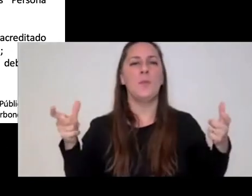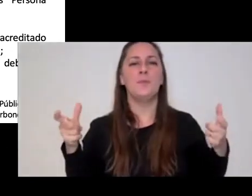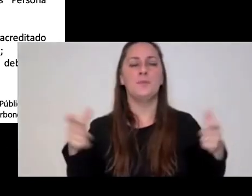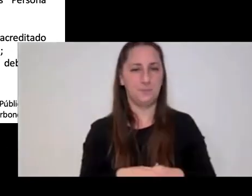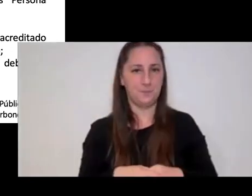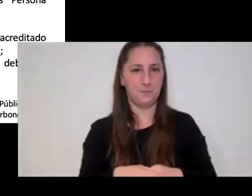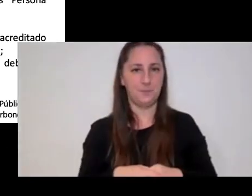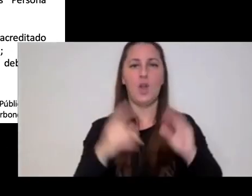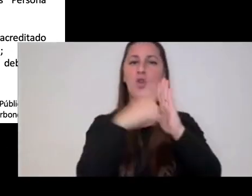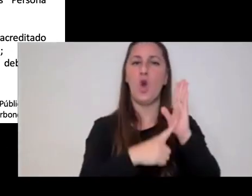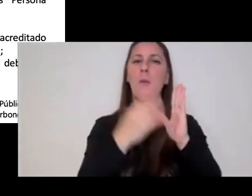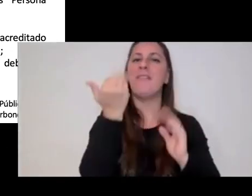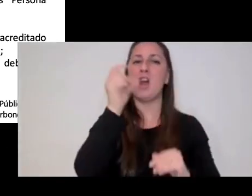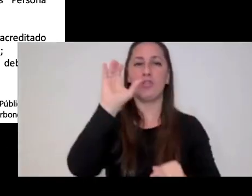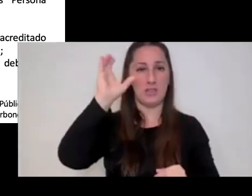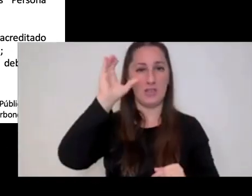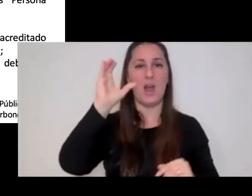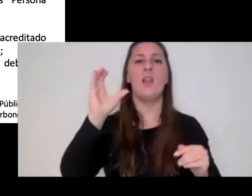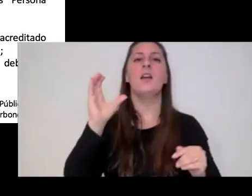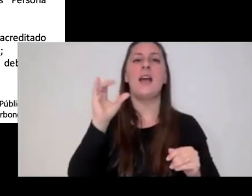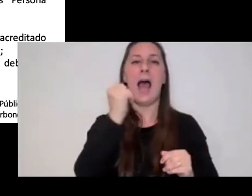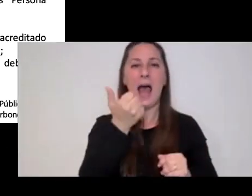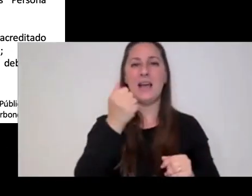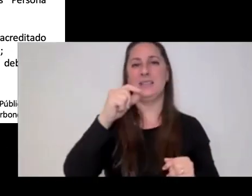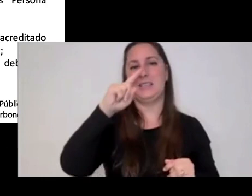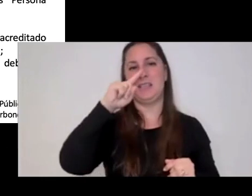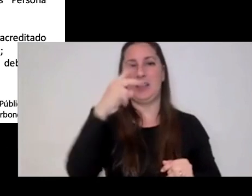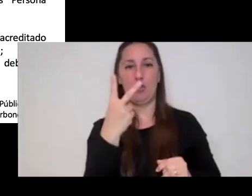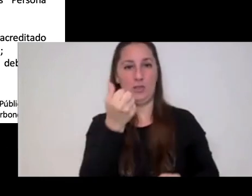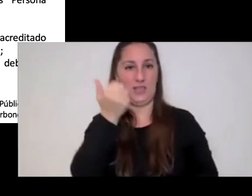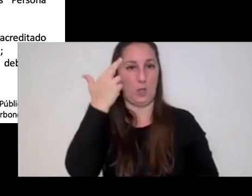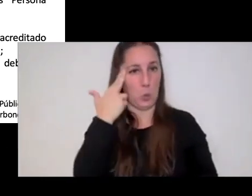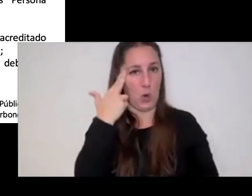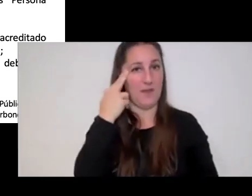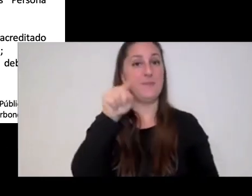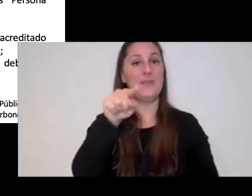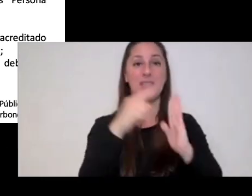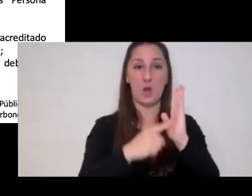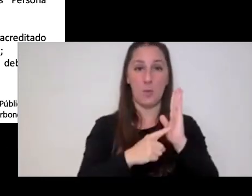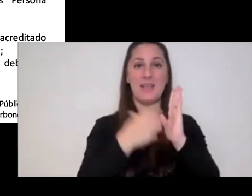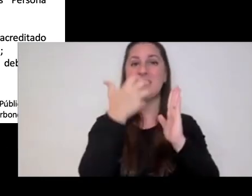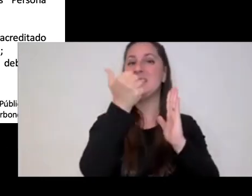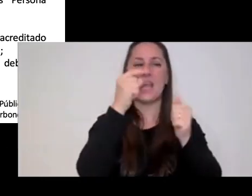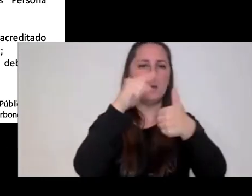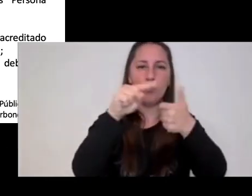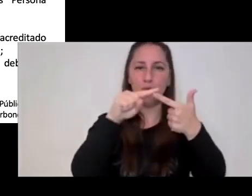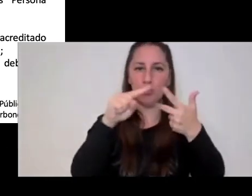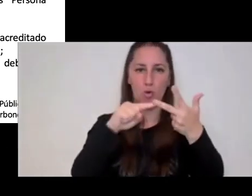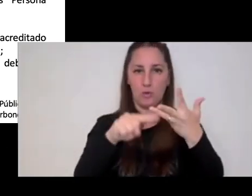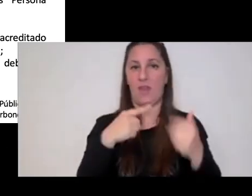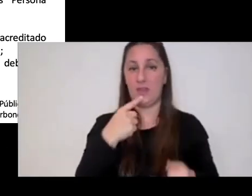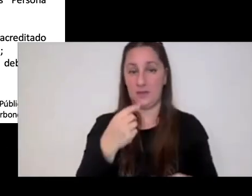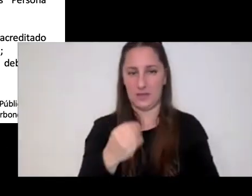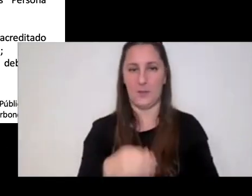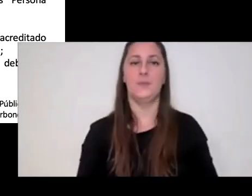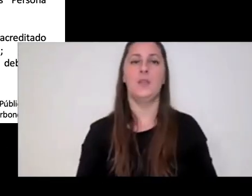Banco Central, la comunicación A7269. Y esta norma en 6 puntos básicos nos va a decir que, bueno, que la cuenta tiene que estar